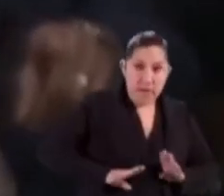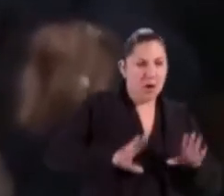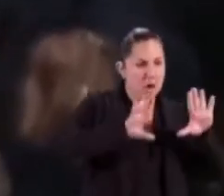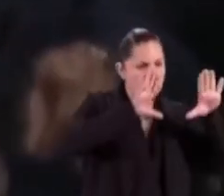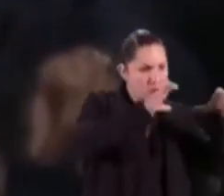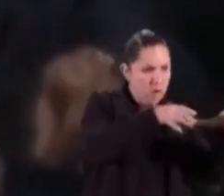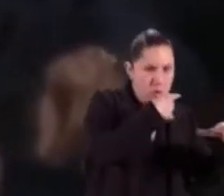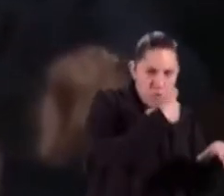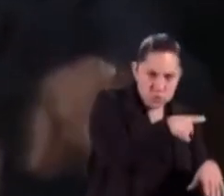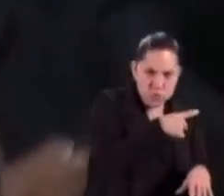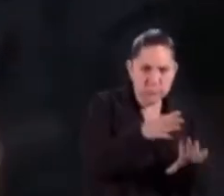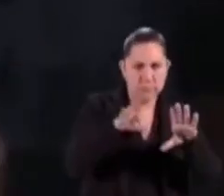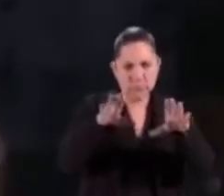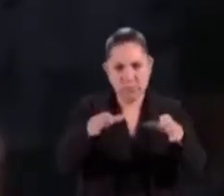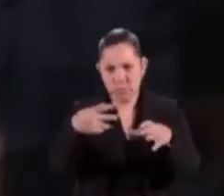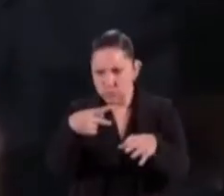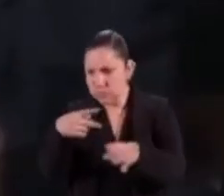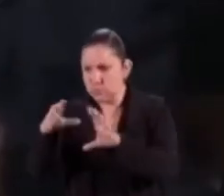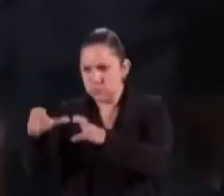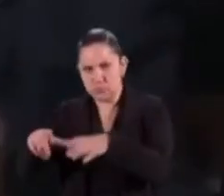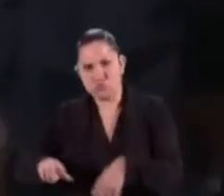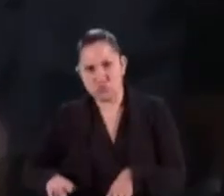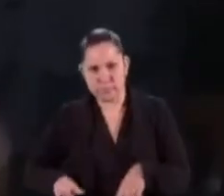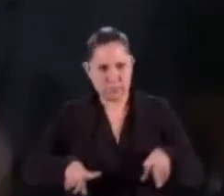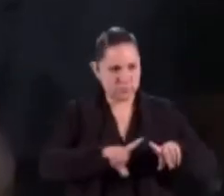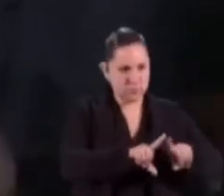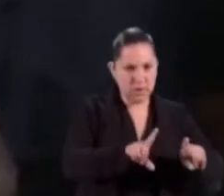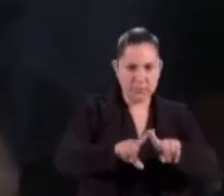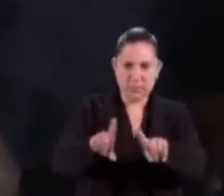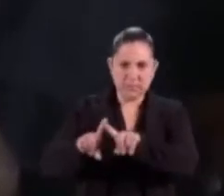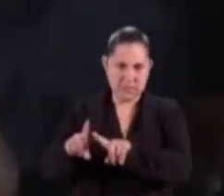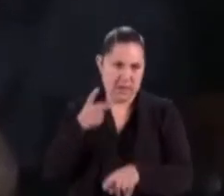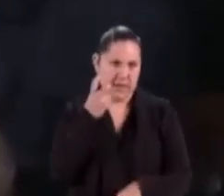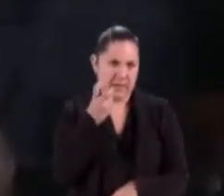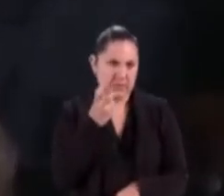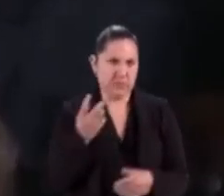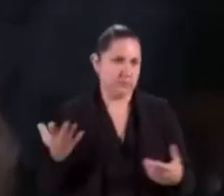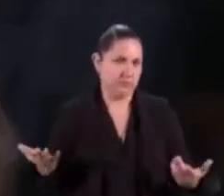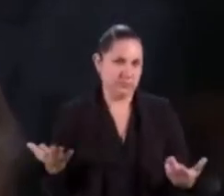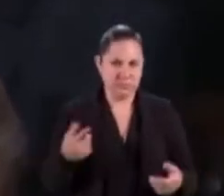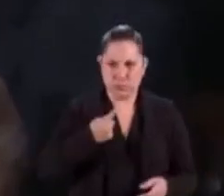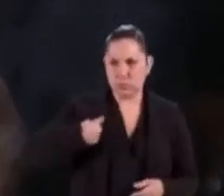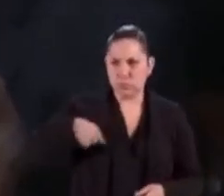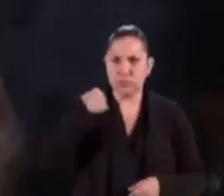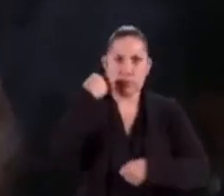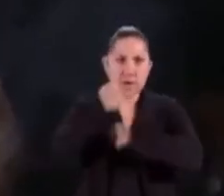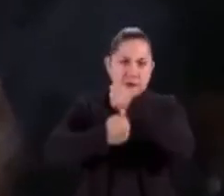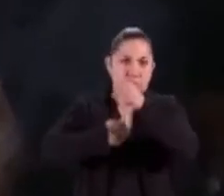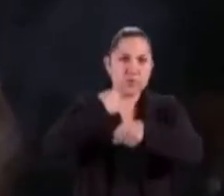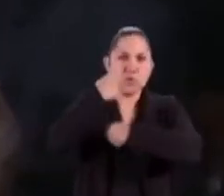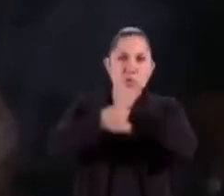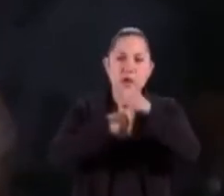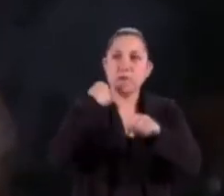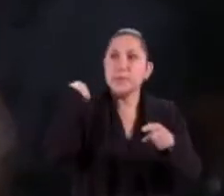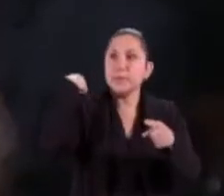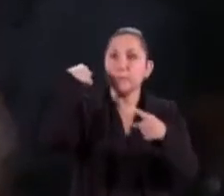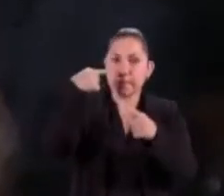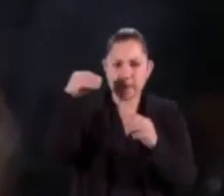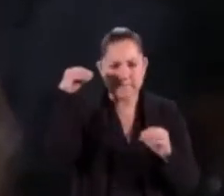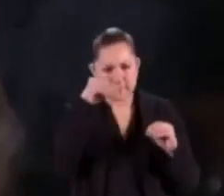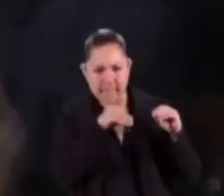Unión. Durante muchos años hemos luchado para que México tenga un sistema de